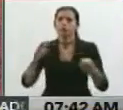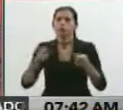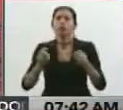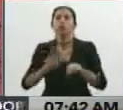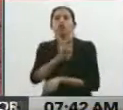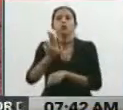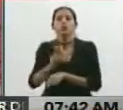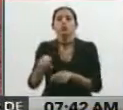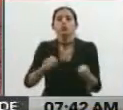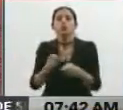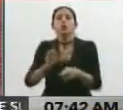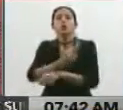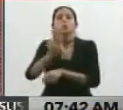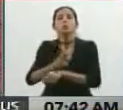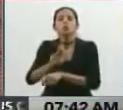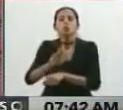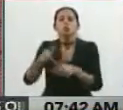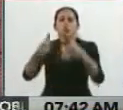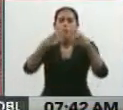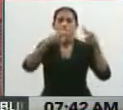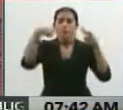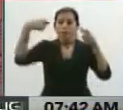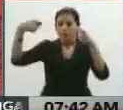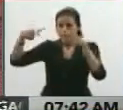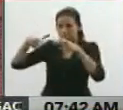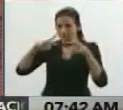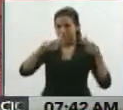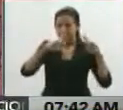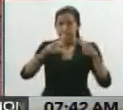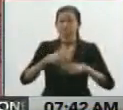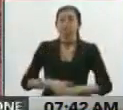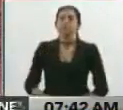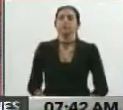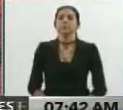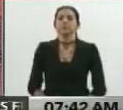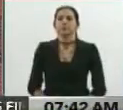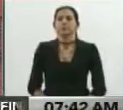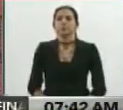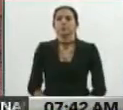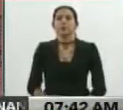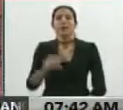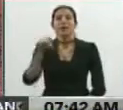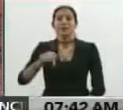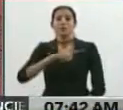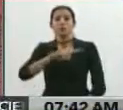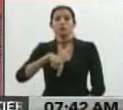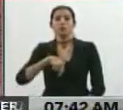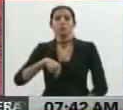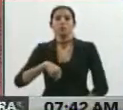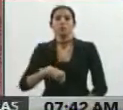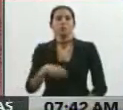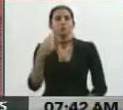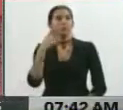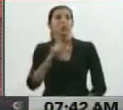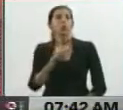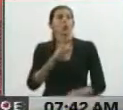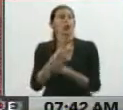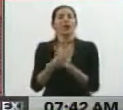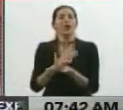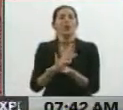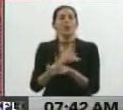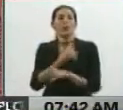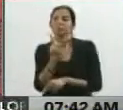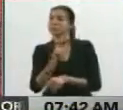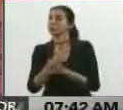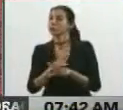a trabajar en eso porque le estamos dando otro matriz este en las autoridades aeronáuticas mundiales de que no es un juguete